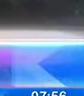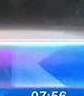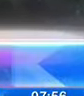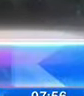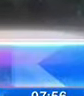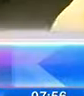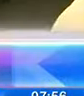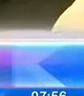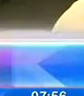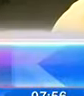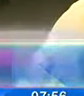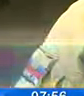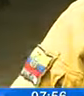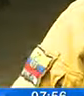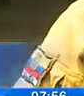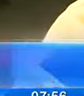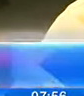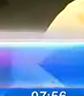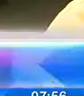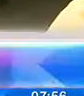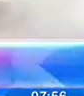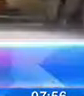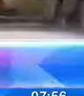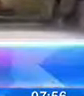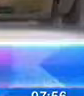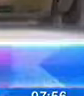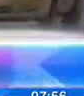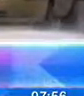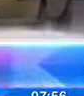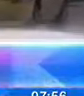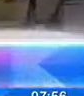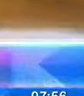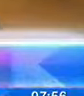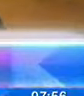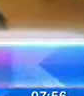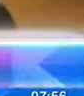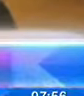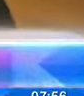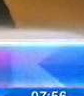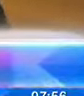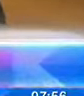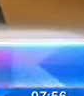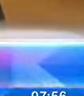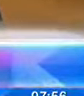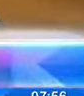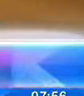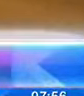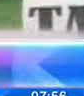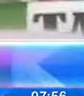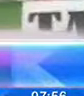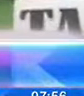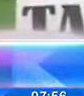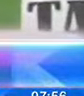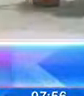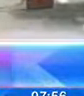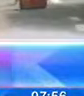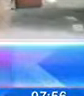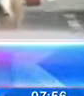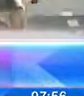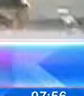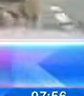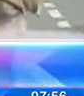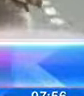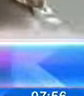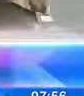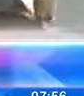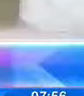los parques de la ciudad y también muchísima atención el proceso de regularización de taxis inicia